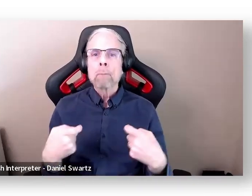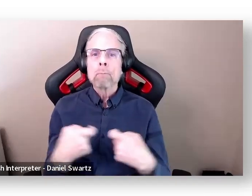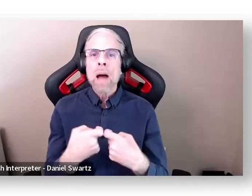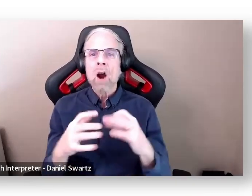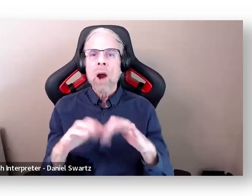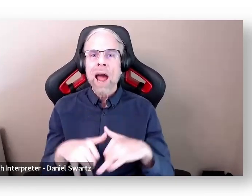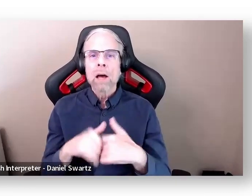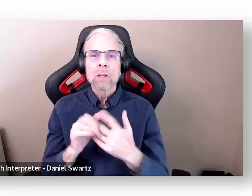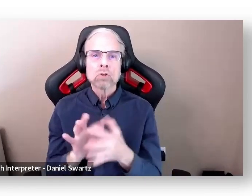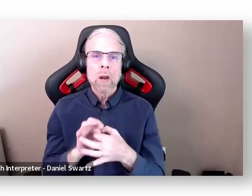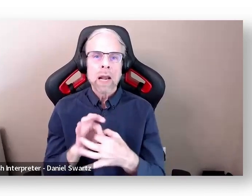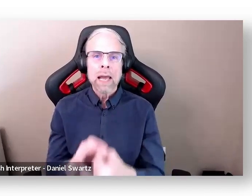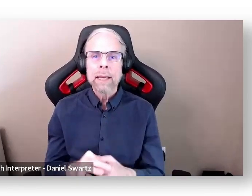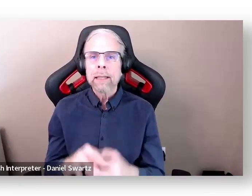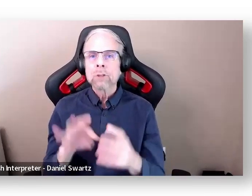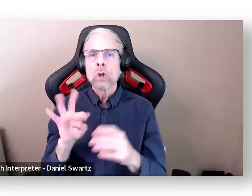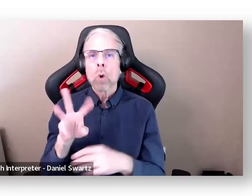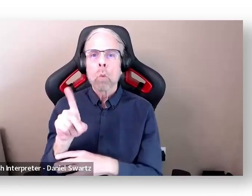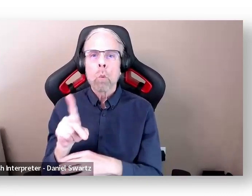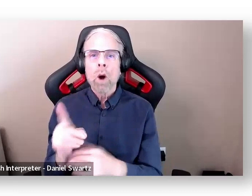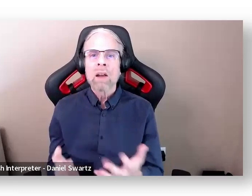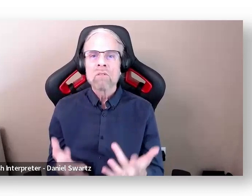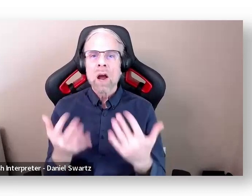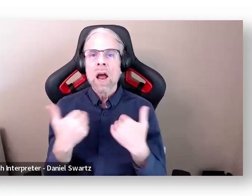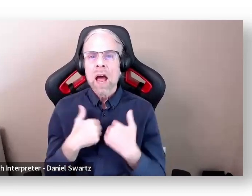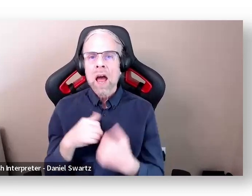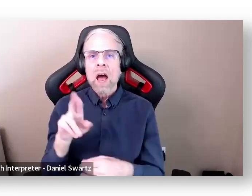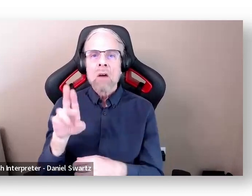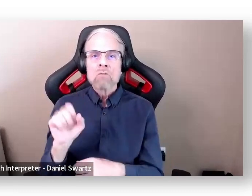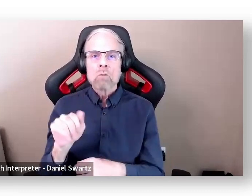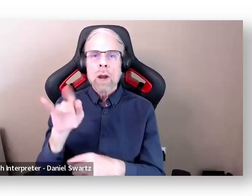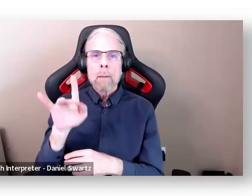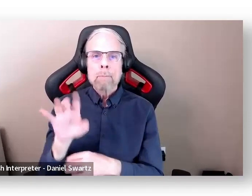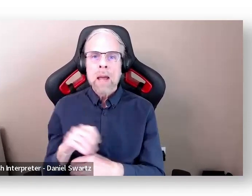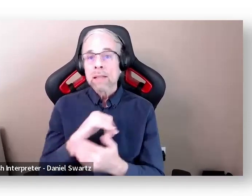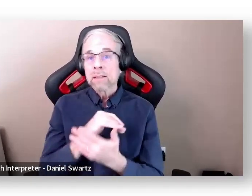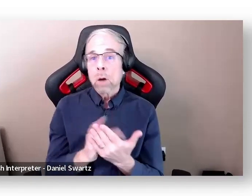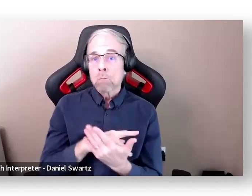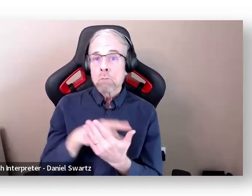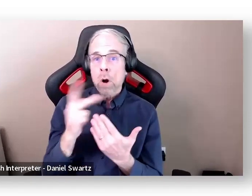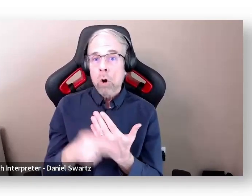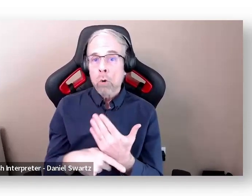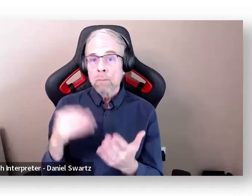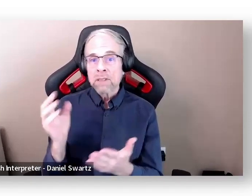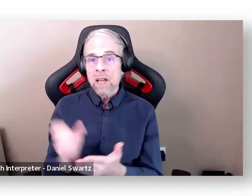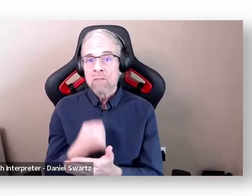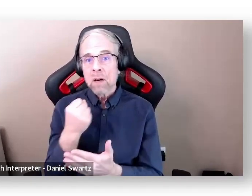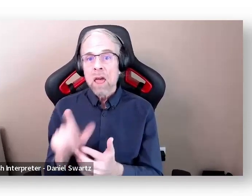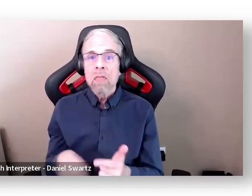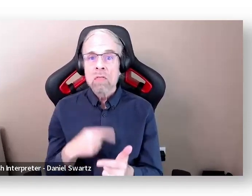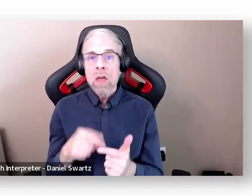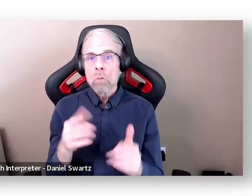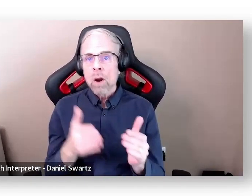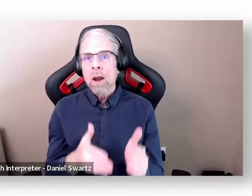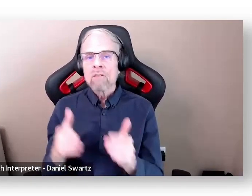en situaciones cuando hay apagones de energía. Tenemos rebates y unos programas